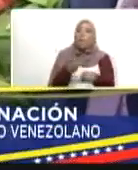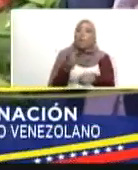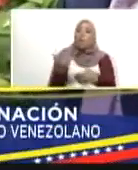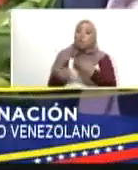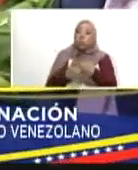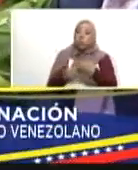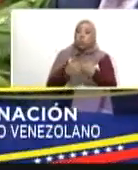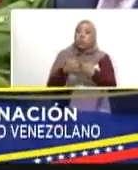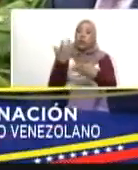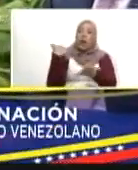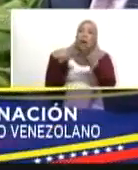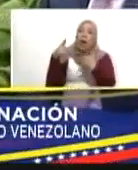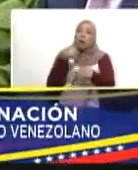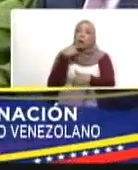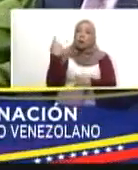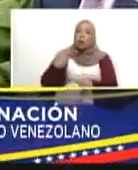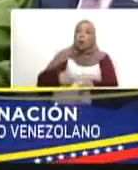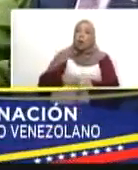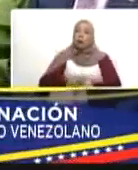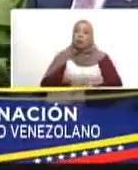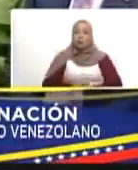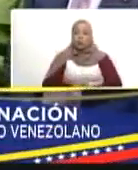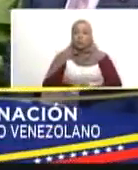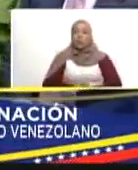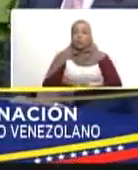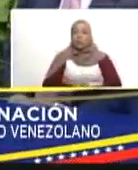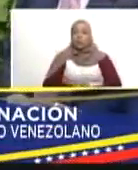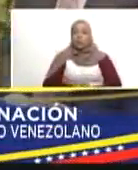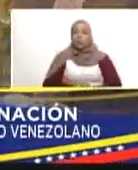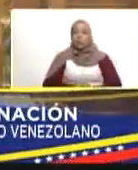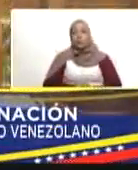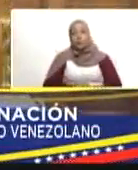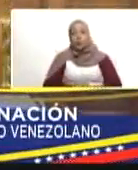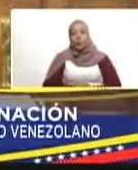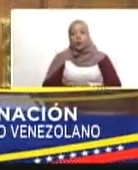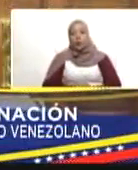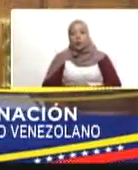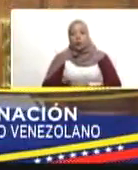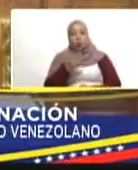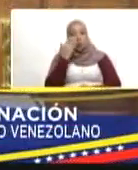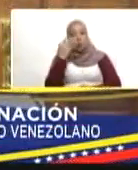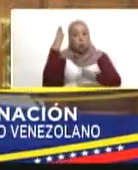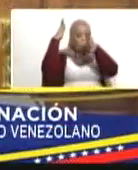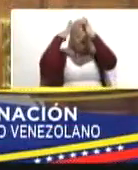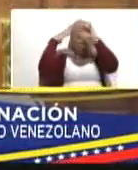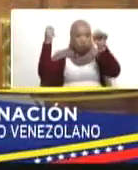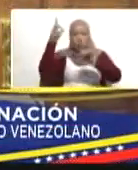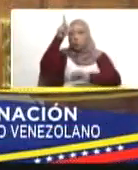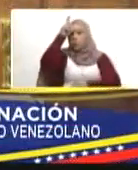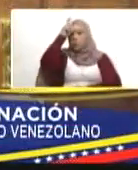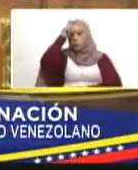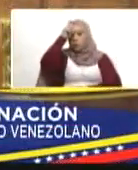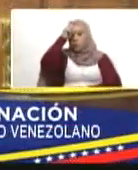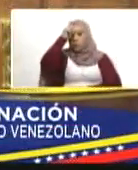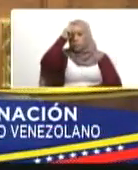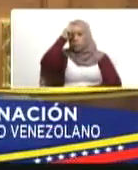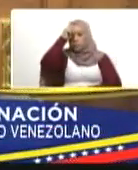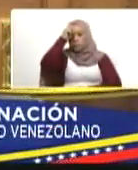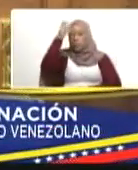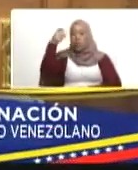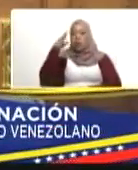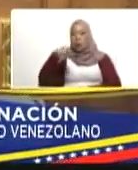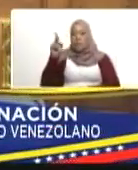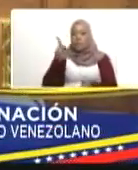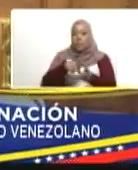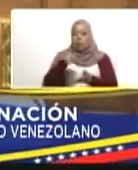soviético lo sabe entre Los embajadores que veo aquí el embajador de Turquía también